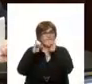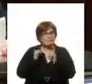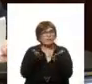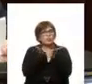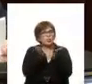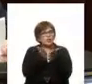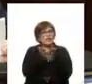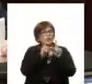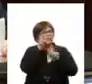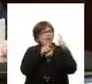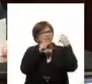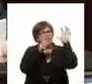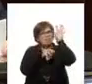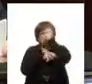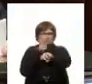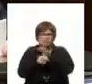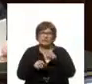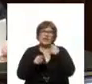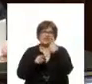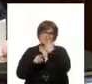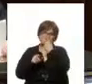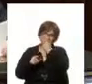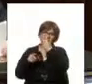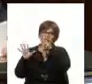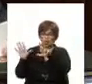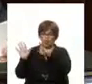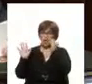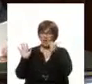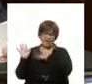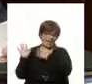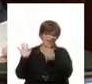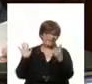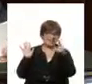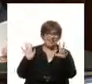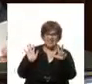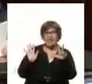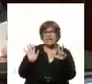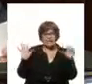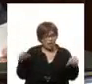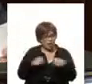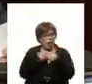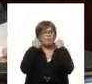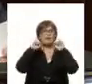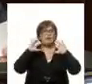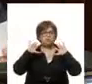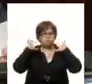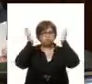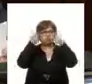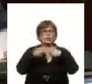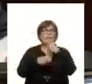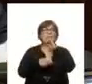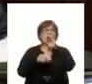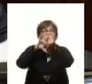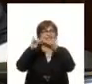estudiantes de varias universidades. Desde el 18 de abril al 23 se da una repentina rebelión estudiantil universitaria